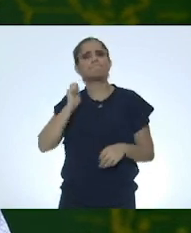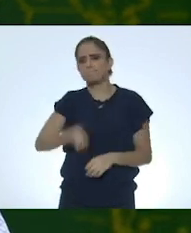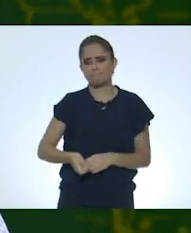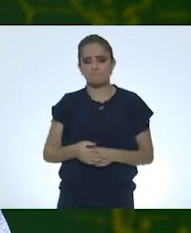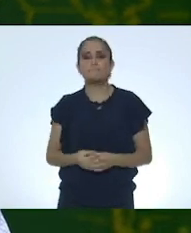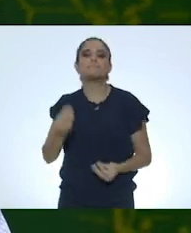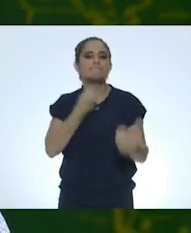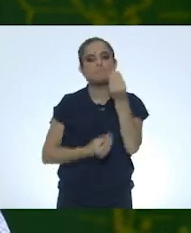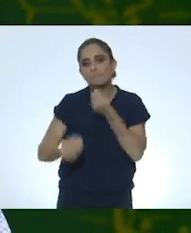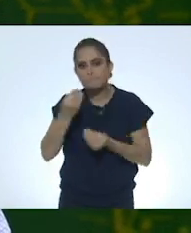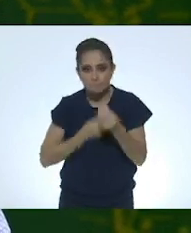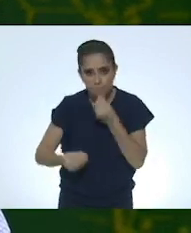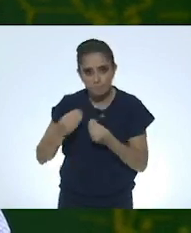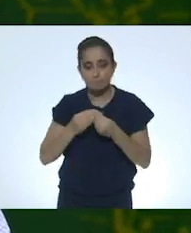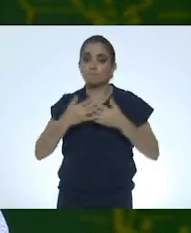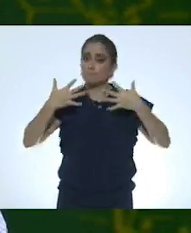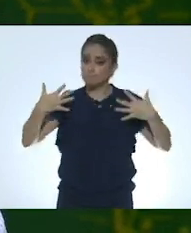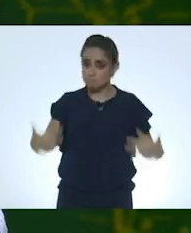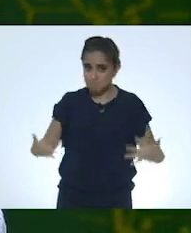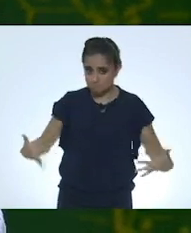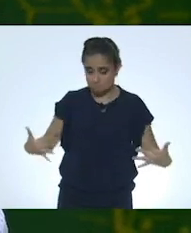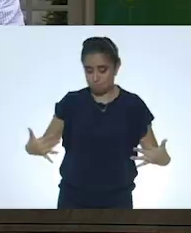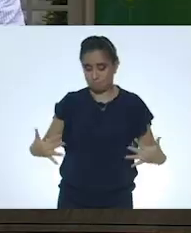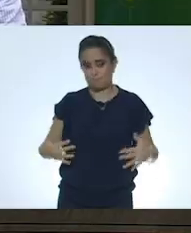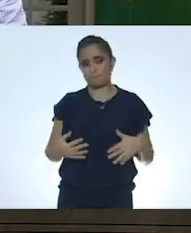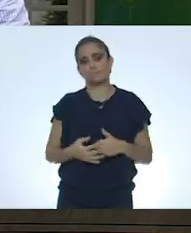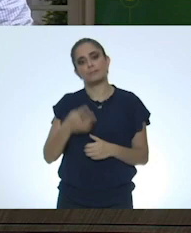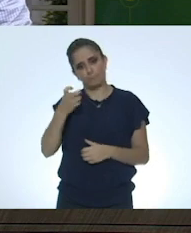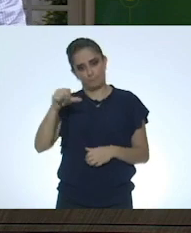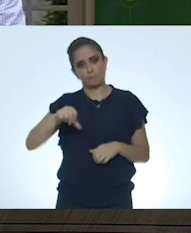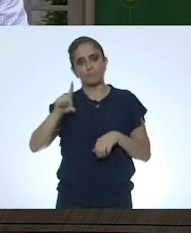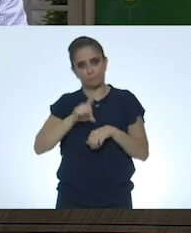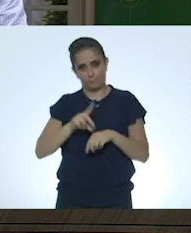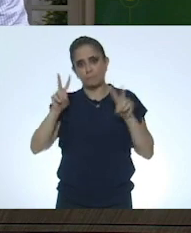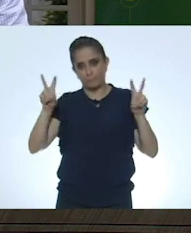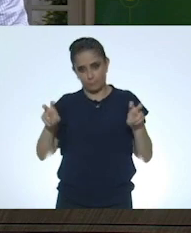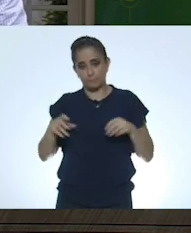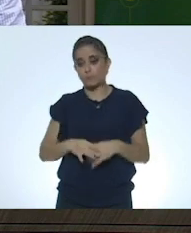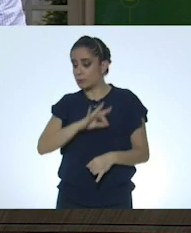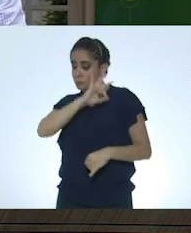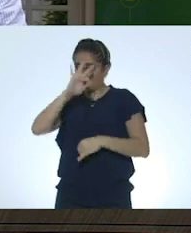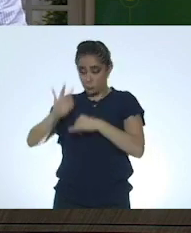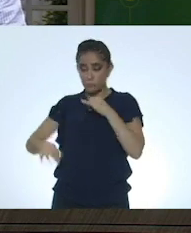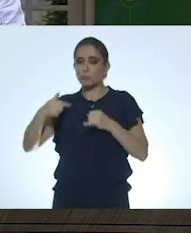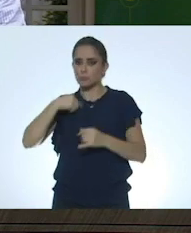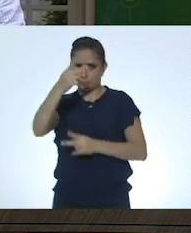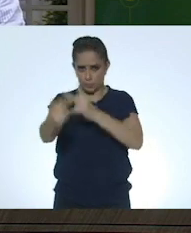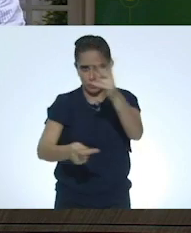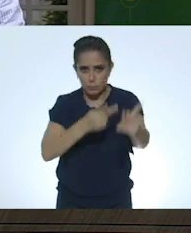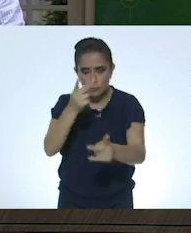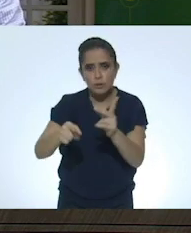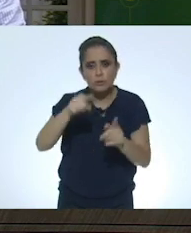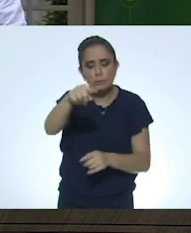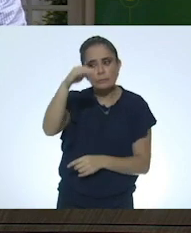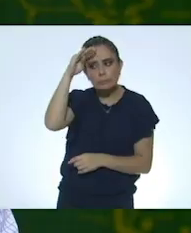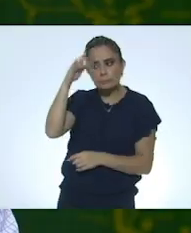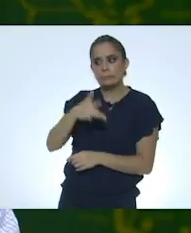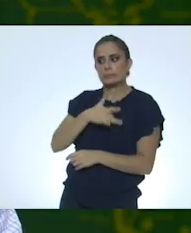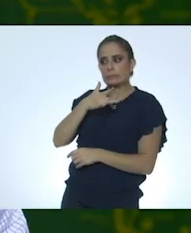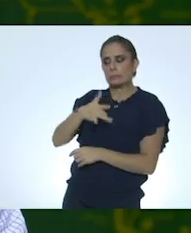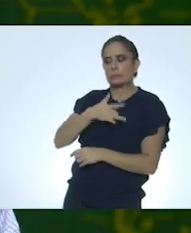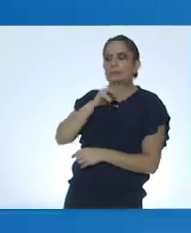la alimentación, el sobrepeso y la obesidad. Al final te haremos preguntas para que pienses un poco más sobre lo que